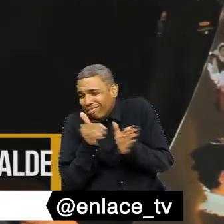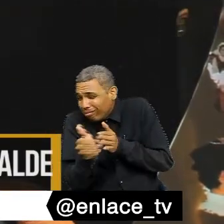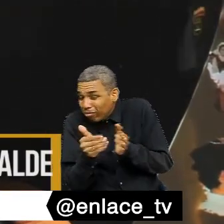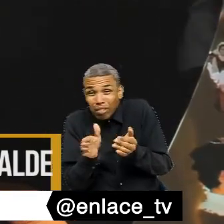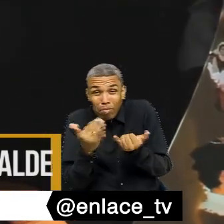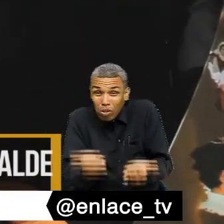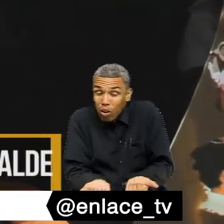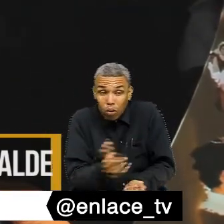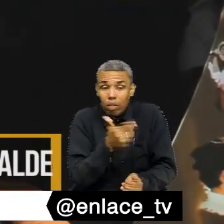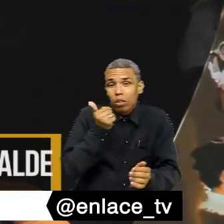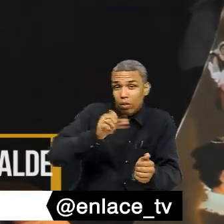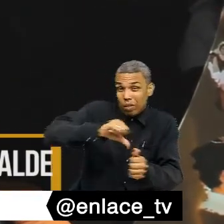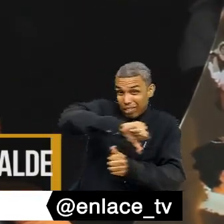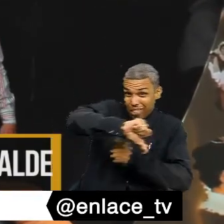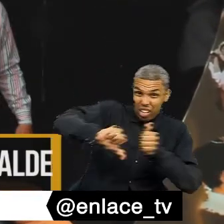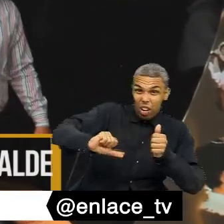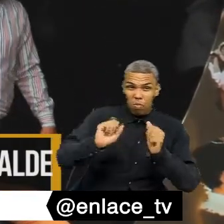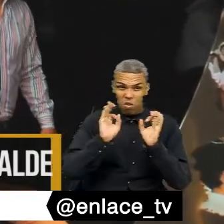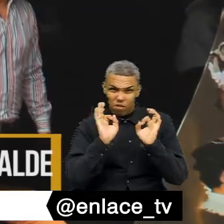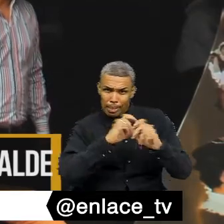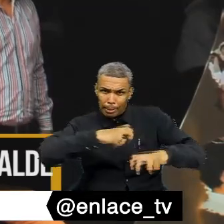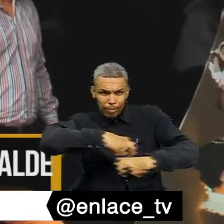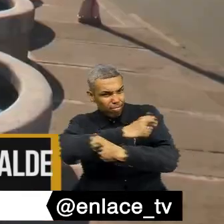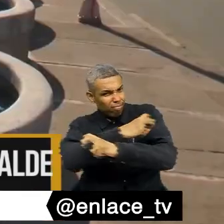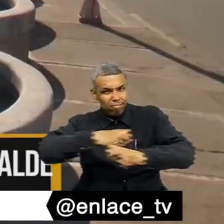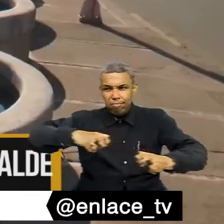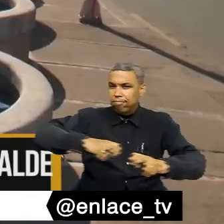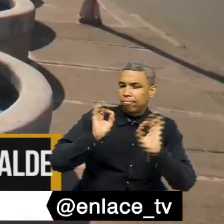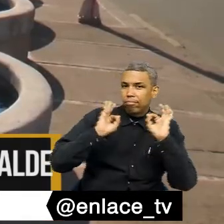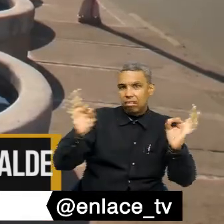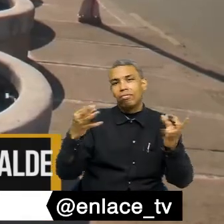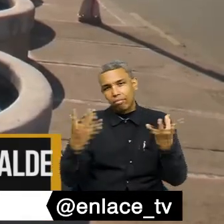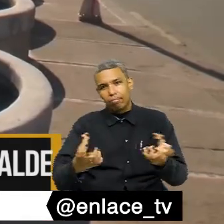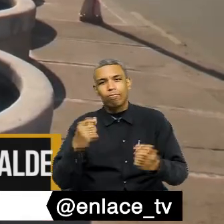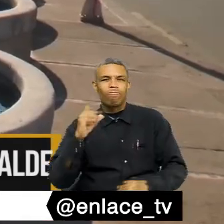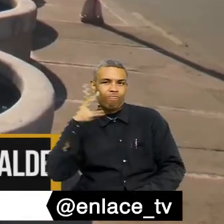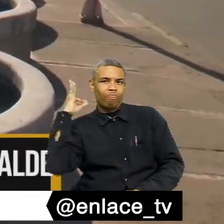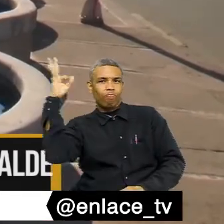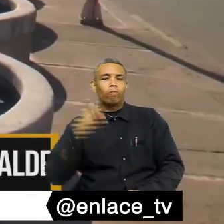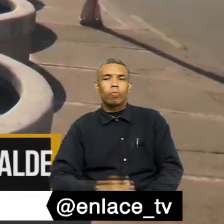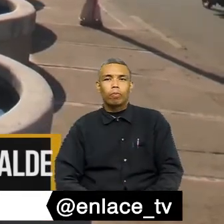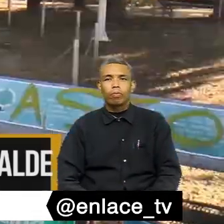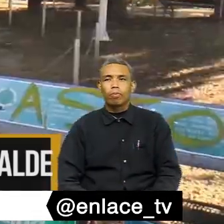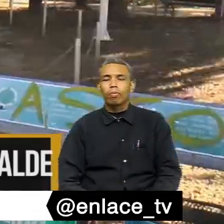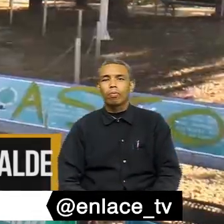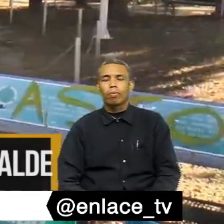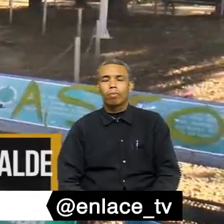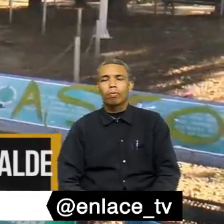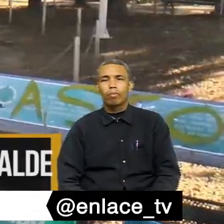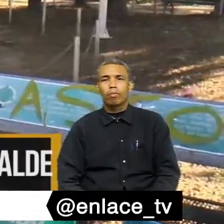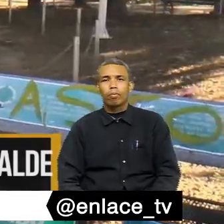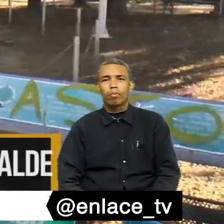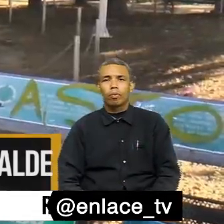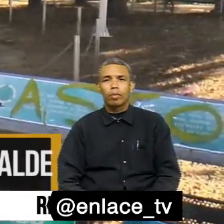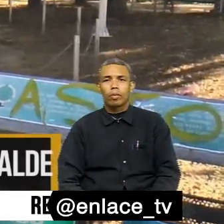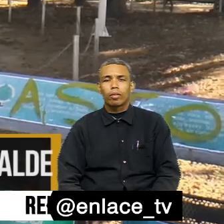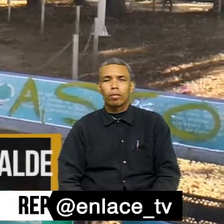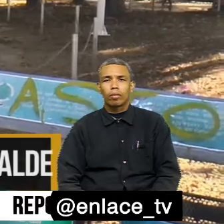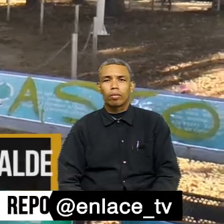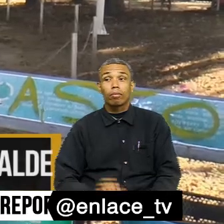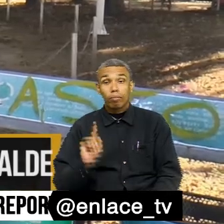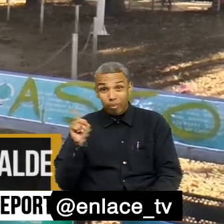bien bonito y ponerlo al servicio de la comunidad. Otro de los aspectos que se tienen en cuenta es la conciliación que desde la administración municipal